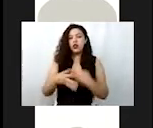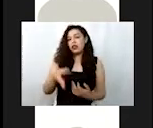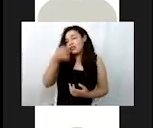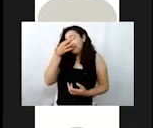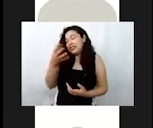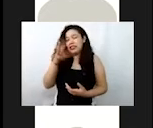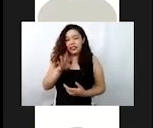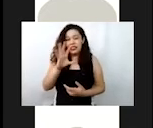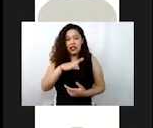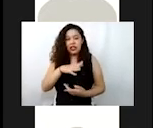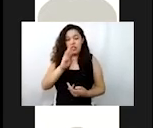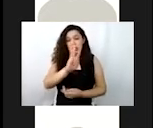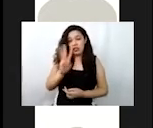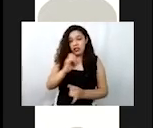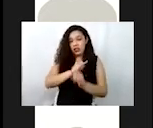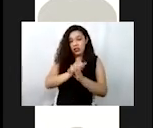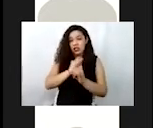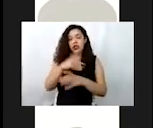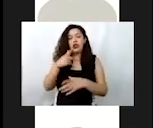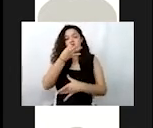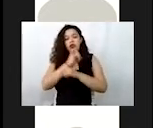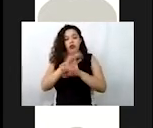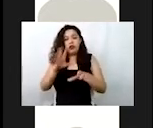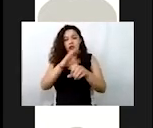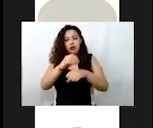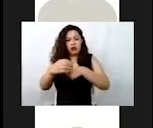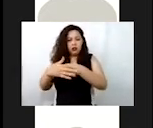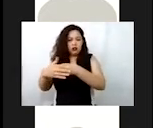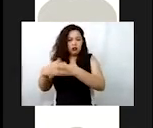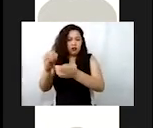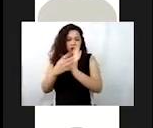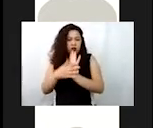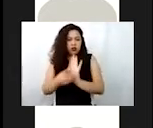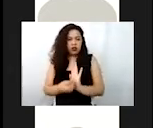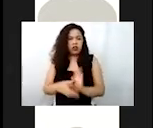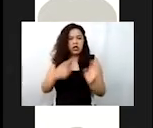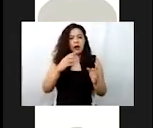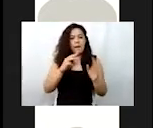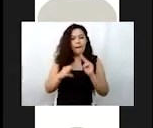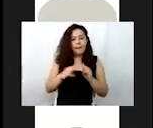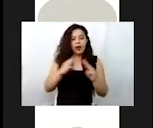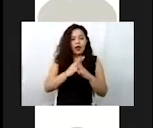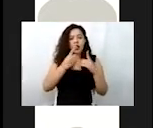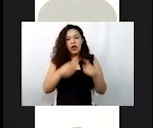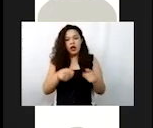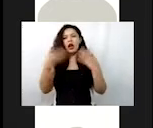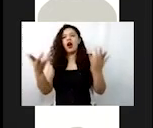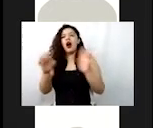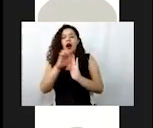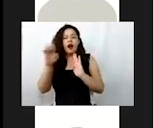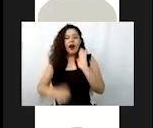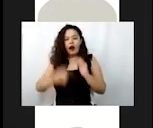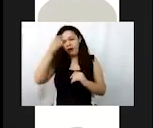sus páginas web o en sus informes distintos materiales o ejemplos de lo que